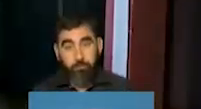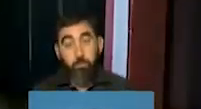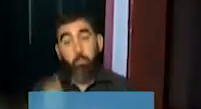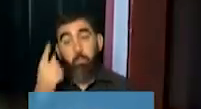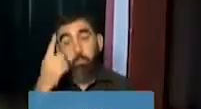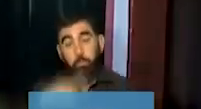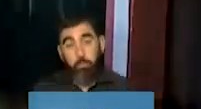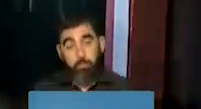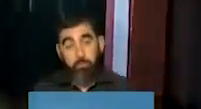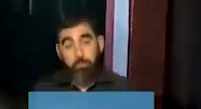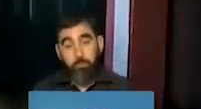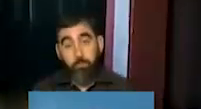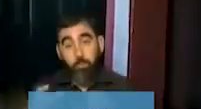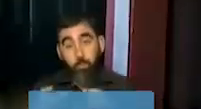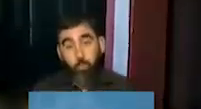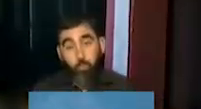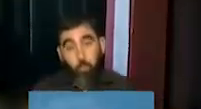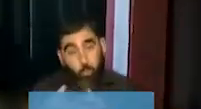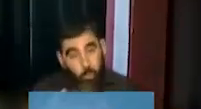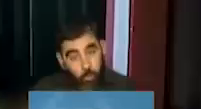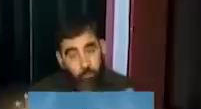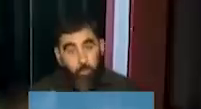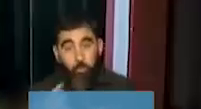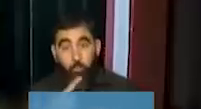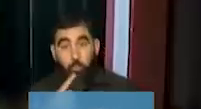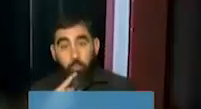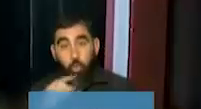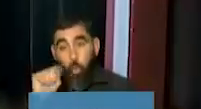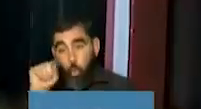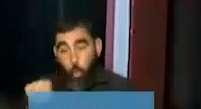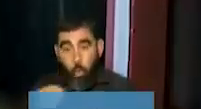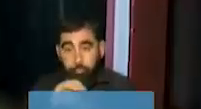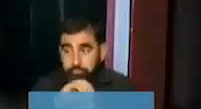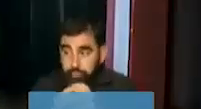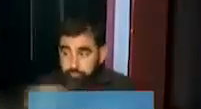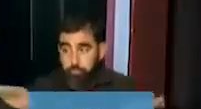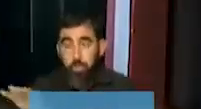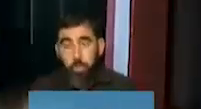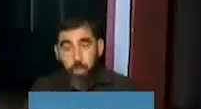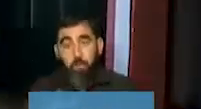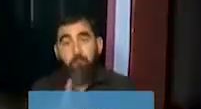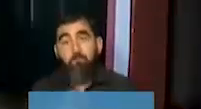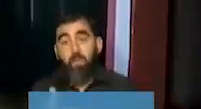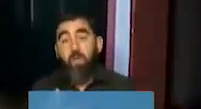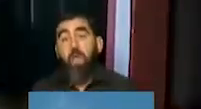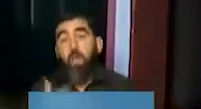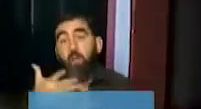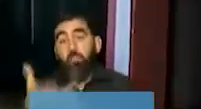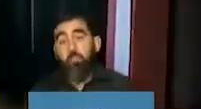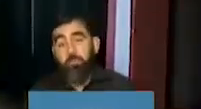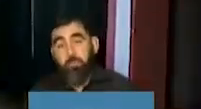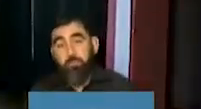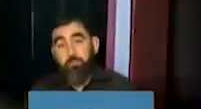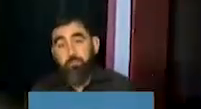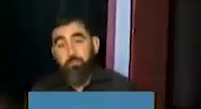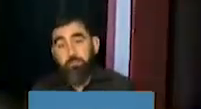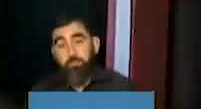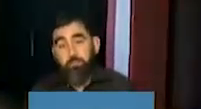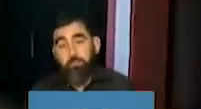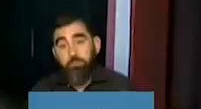Por eso, Cabildo Abierto anuncia ahora que va a apoyar para